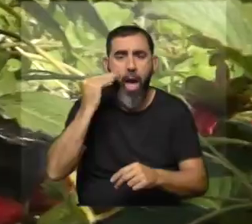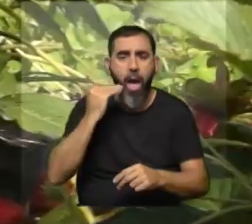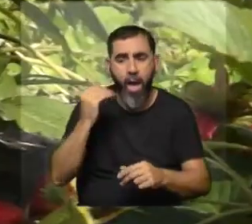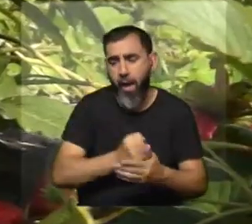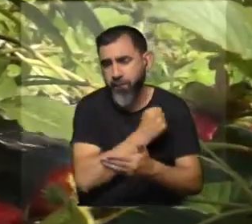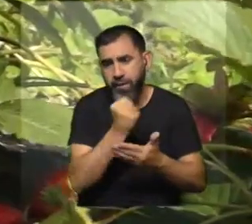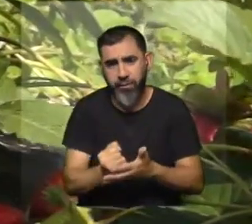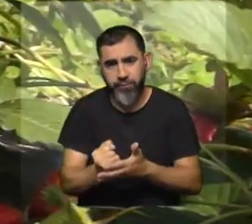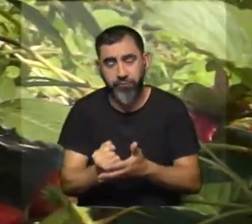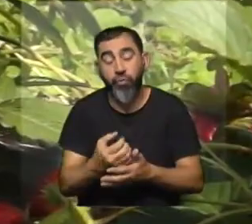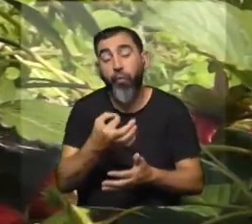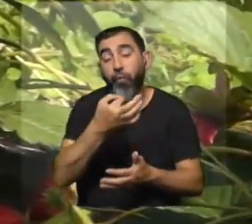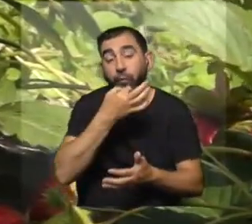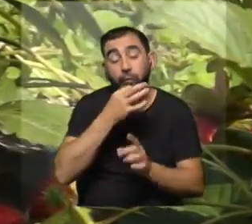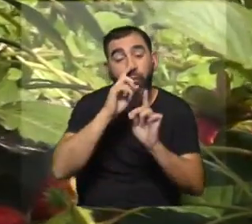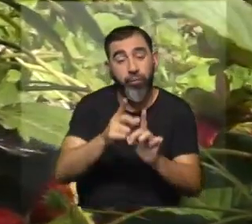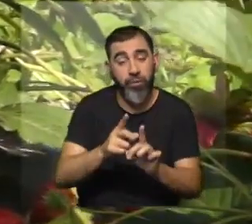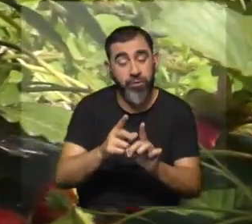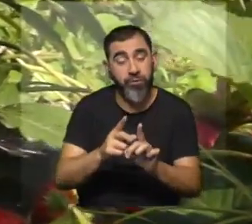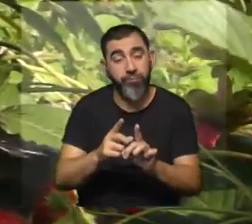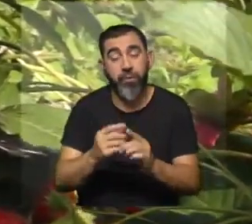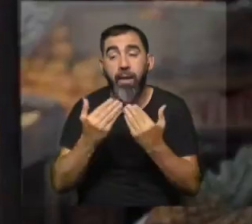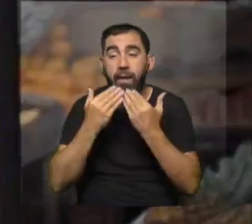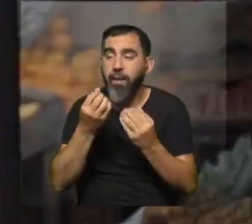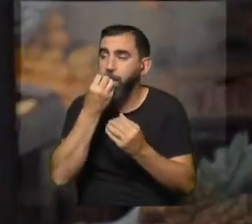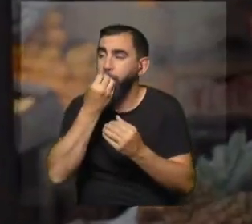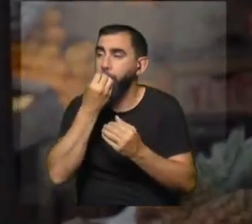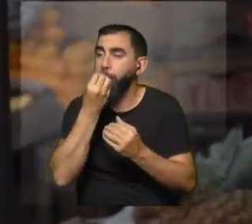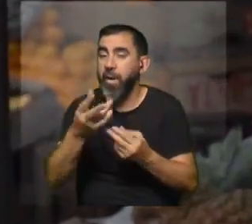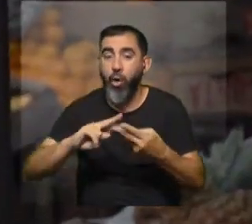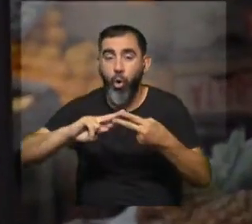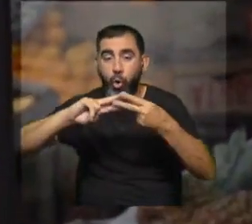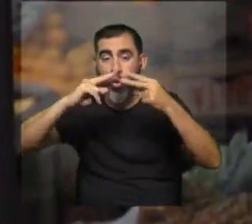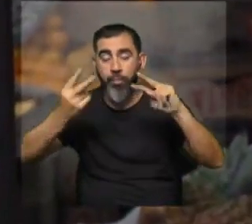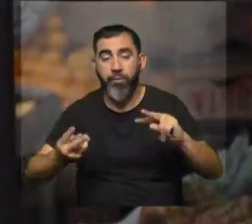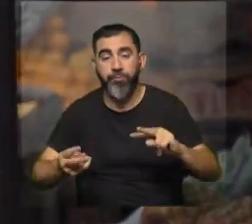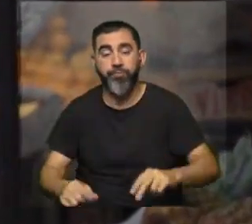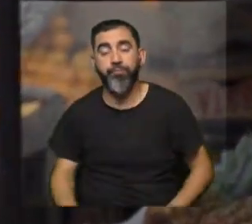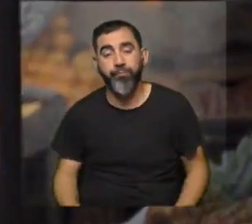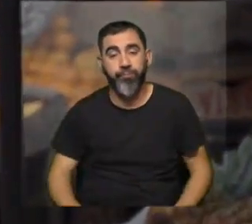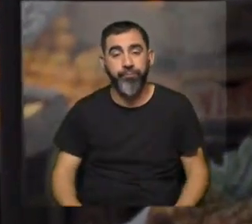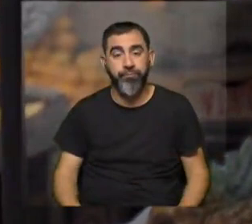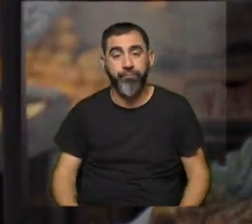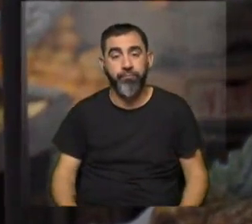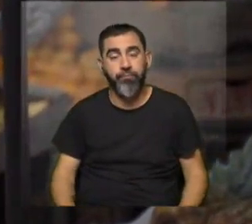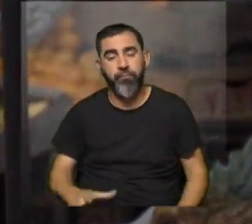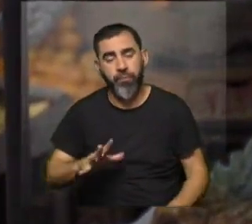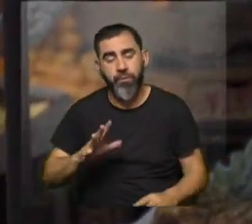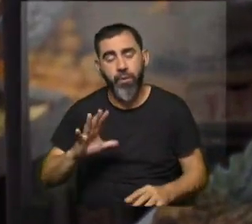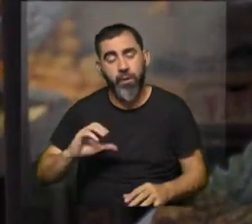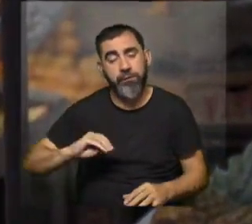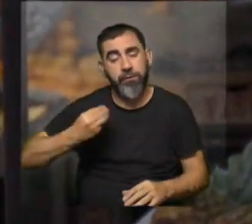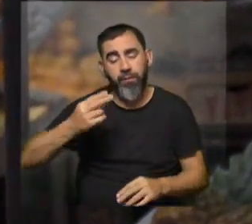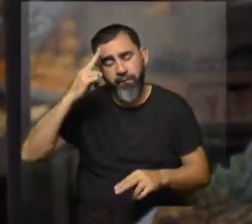En frutilla también hemos logrado, gracias al mejoramiento genético, sobrellevar una enfermedad muy importante